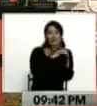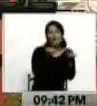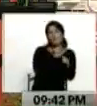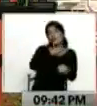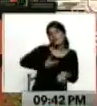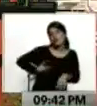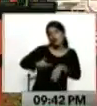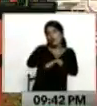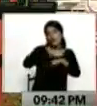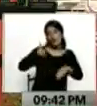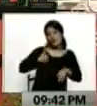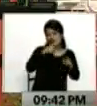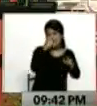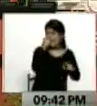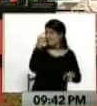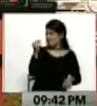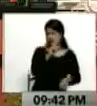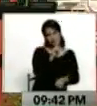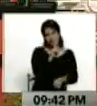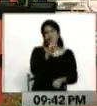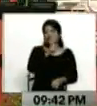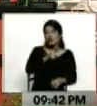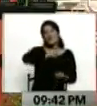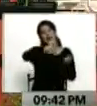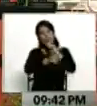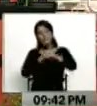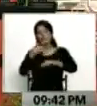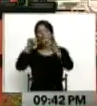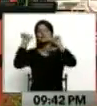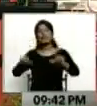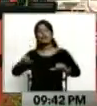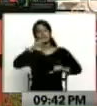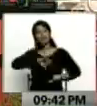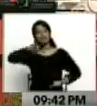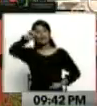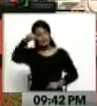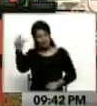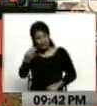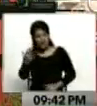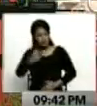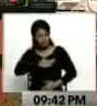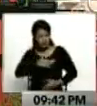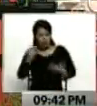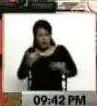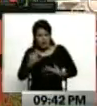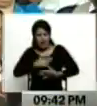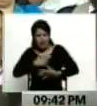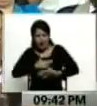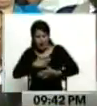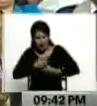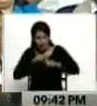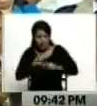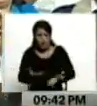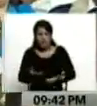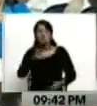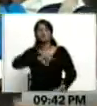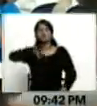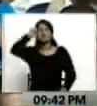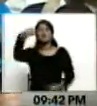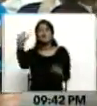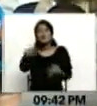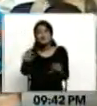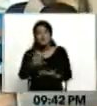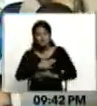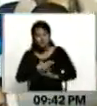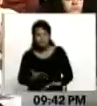de gobierno como el de macri tiene que ser camino al socialismo un socialismo nuestro de cada país pero un socialismo de verdad